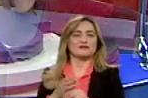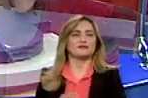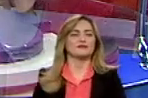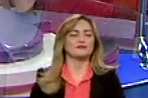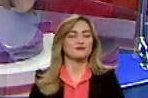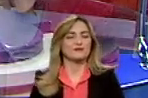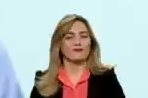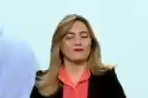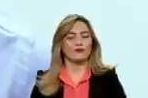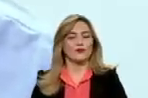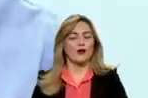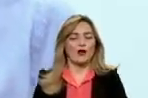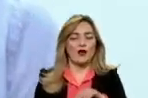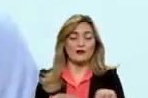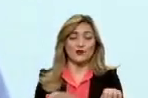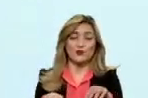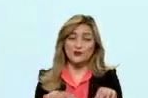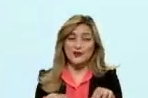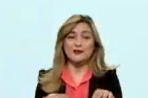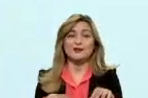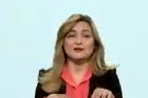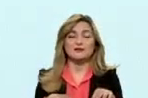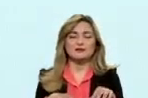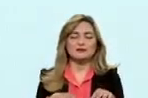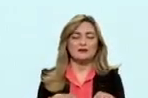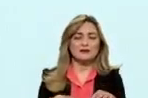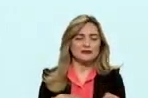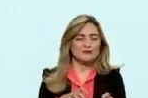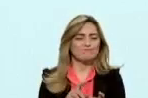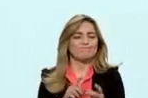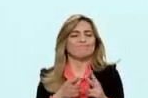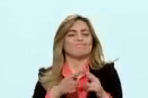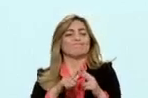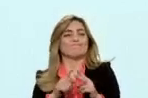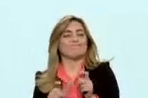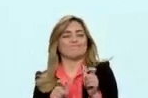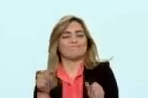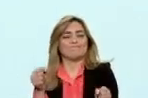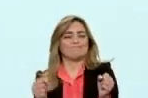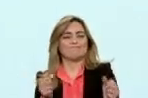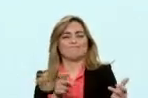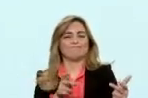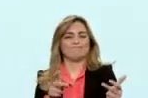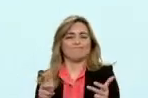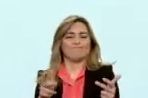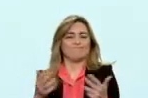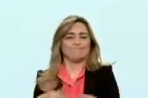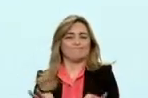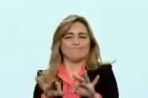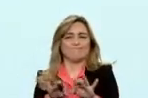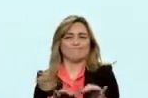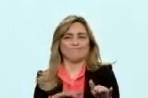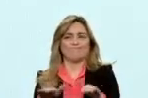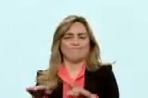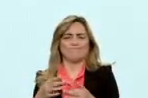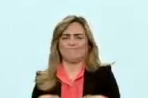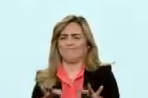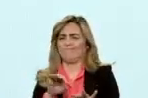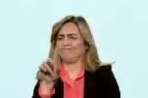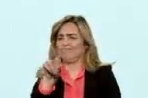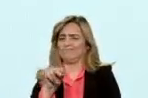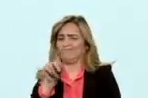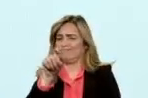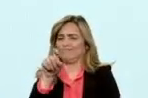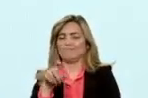no necesariamente las actividades se reactivan a partir de que la gente tenga niveles importantes de desplazamiento. No